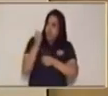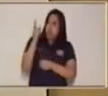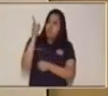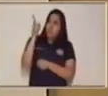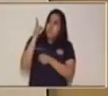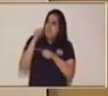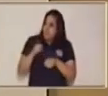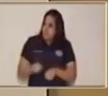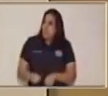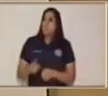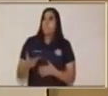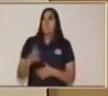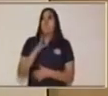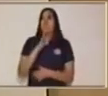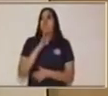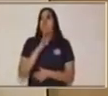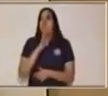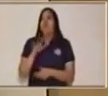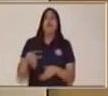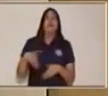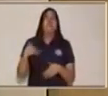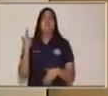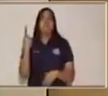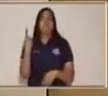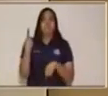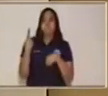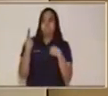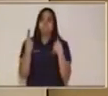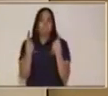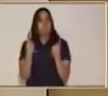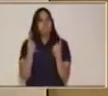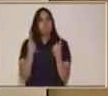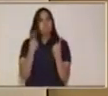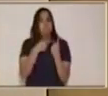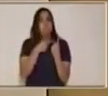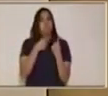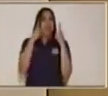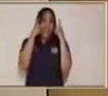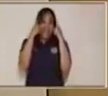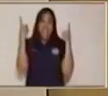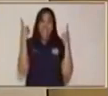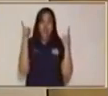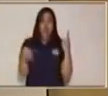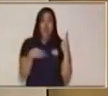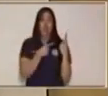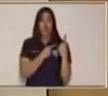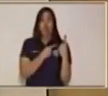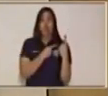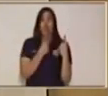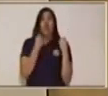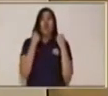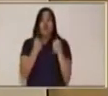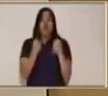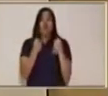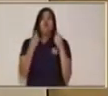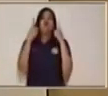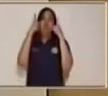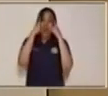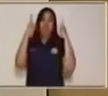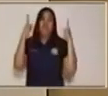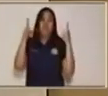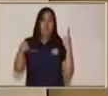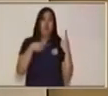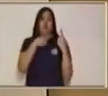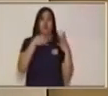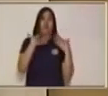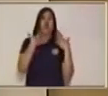podemos hablar sobre el sol? Sobre lo fuerte que está el sol y el calor que